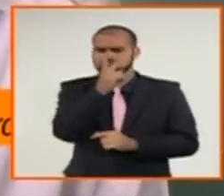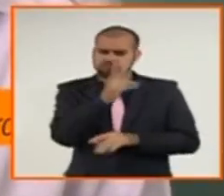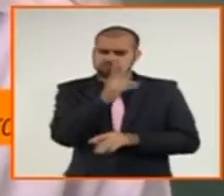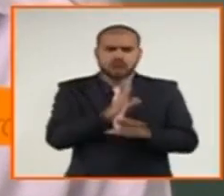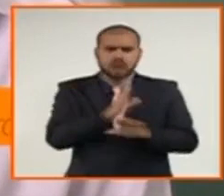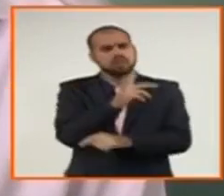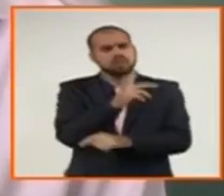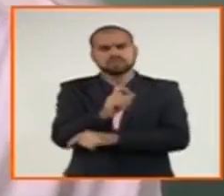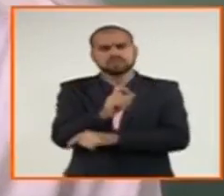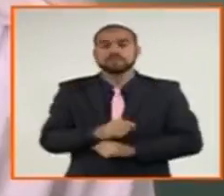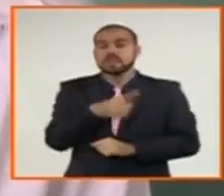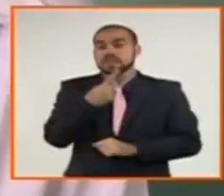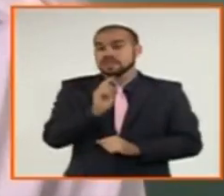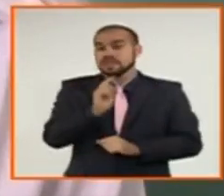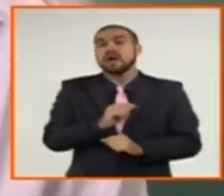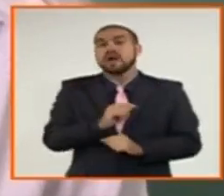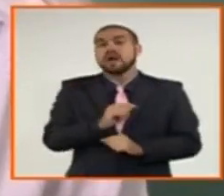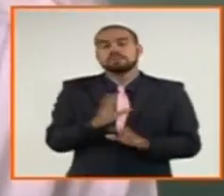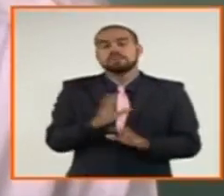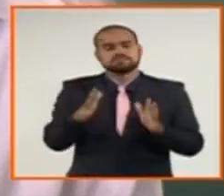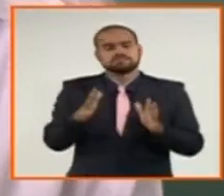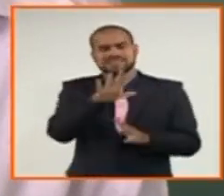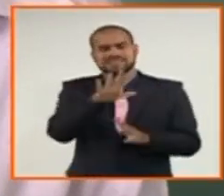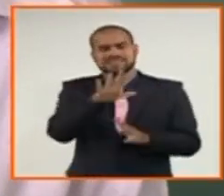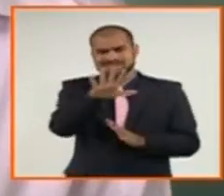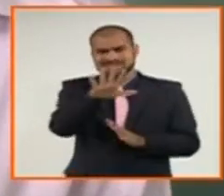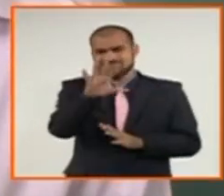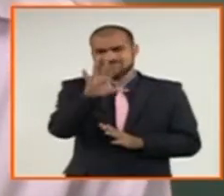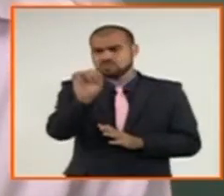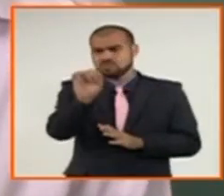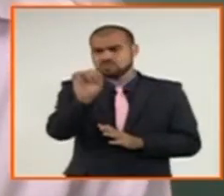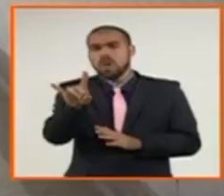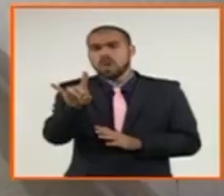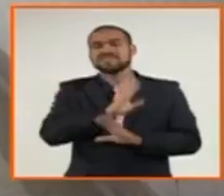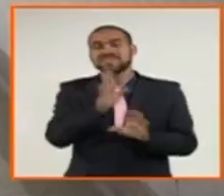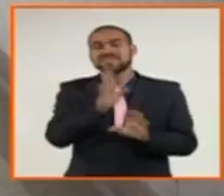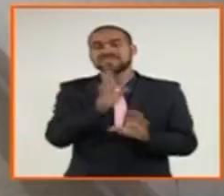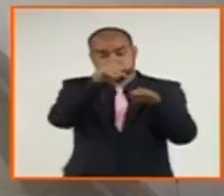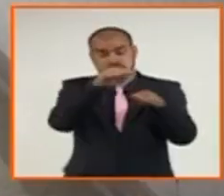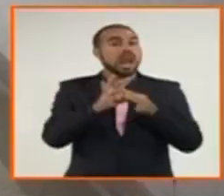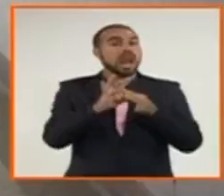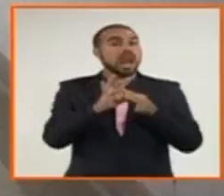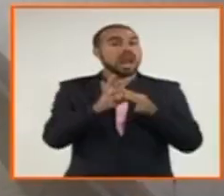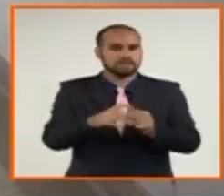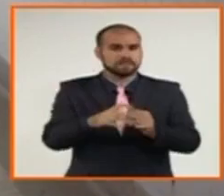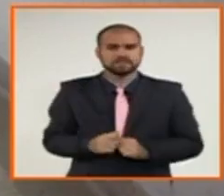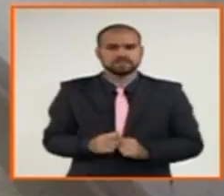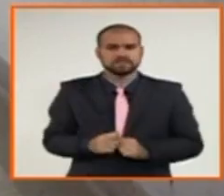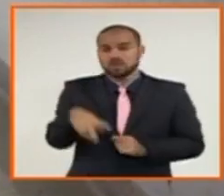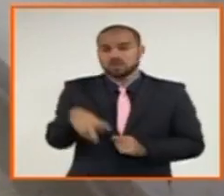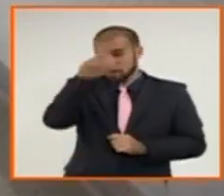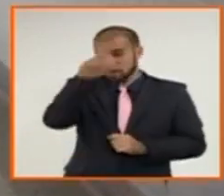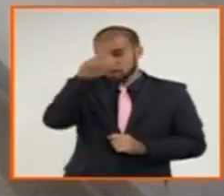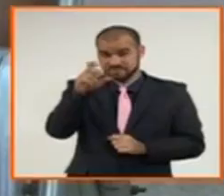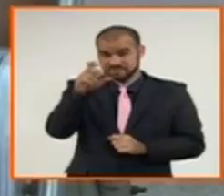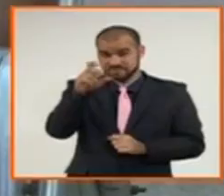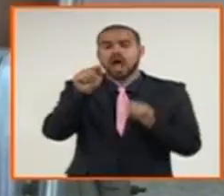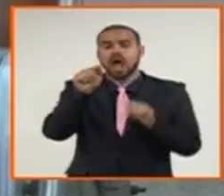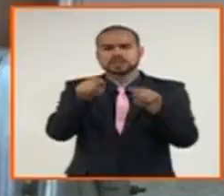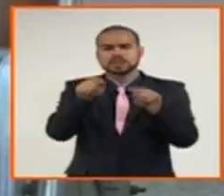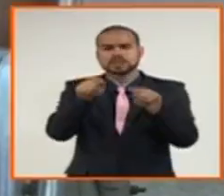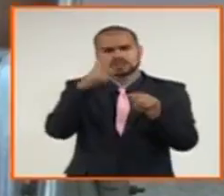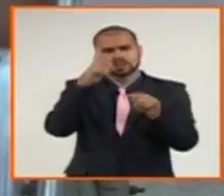de 500 niños han pasado por nuestra terapia intensiva. El Hospital La Balear, como popularmente se le